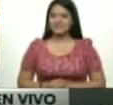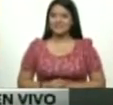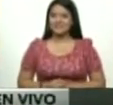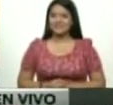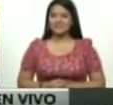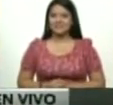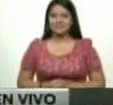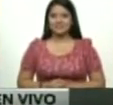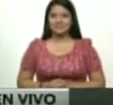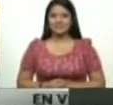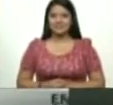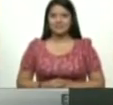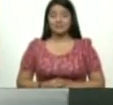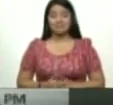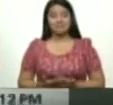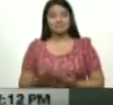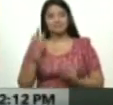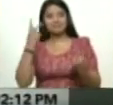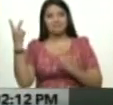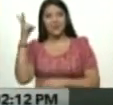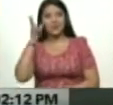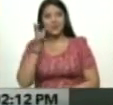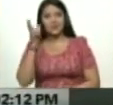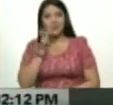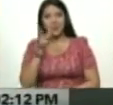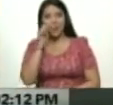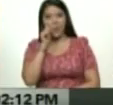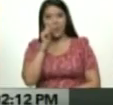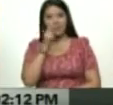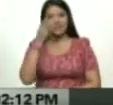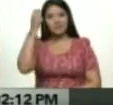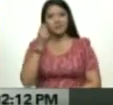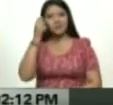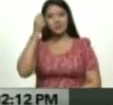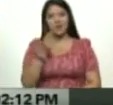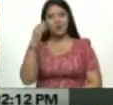¿Cuál es el problema? Escuchamos palabras del diputado Diosdado Cabello.